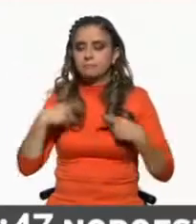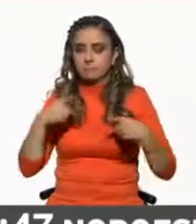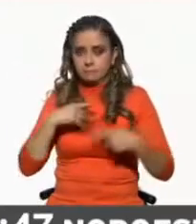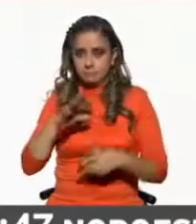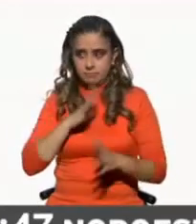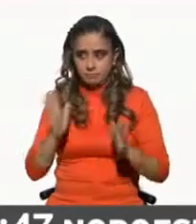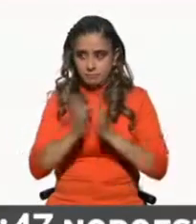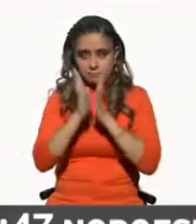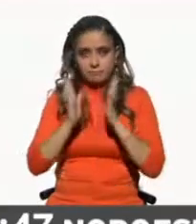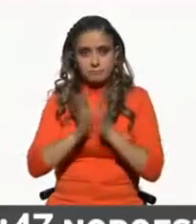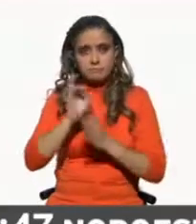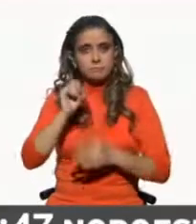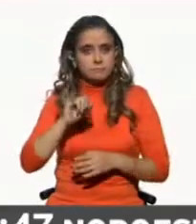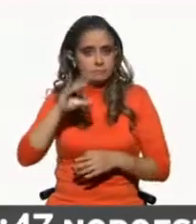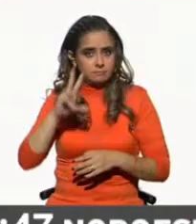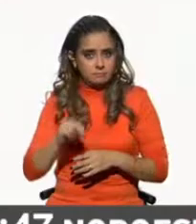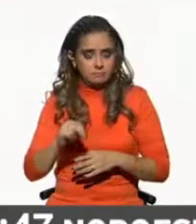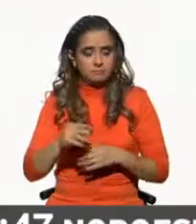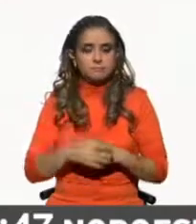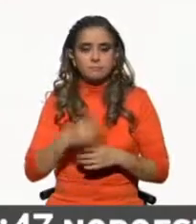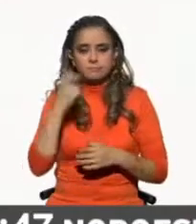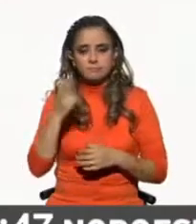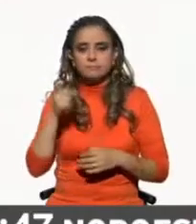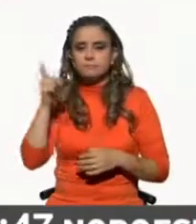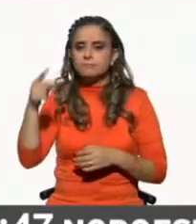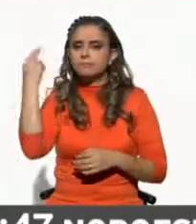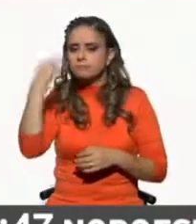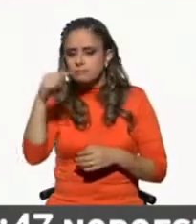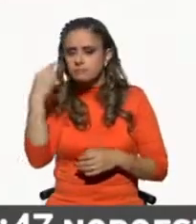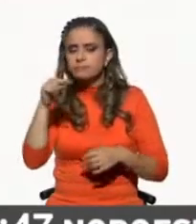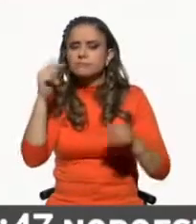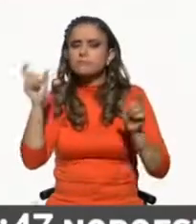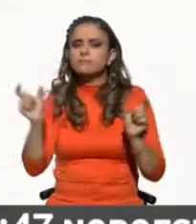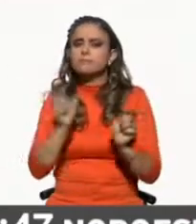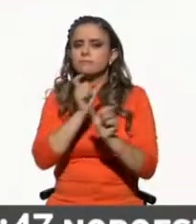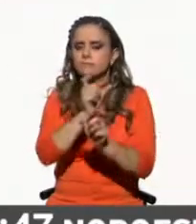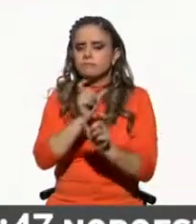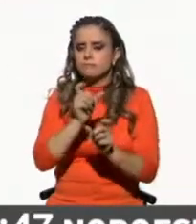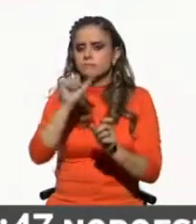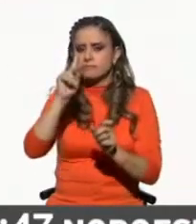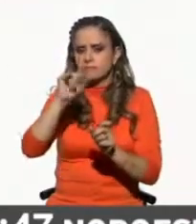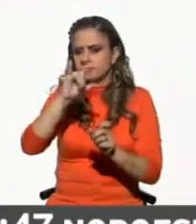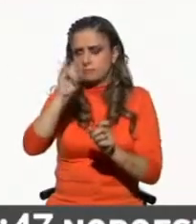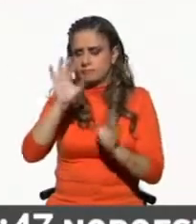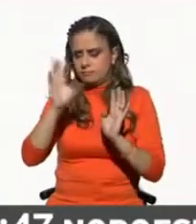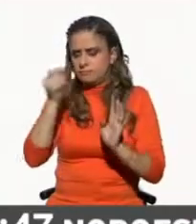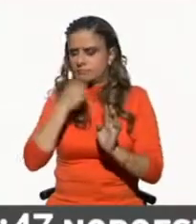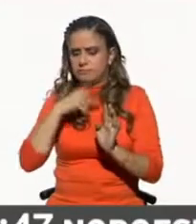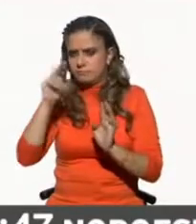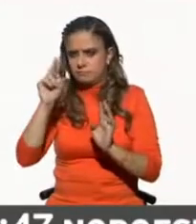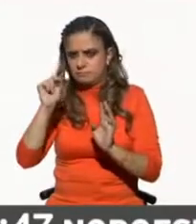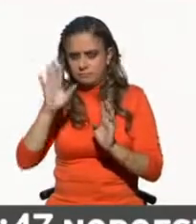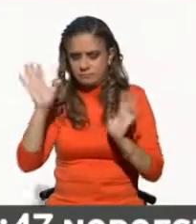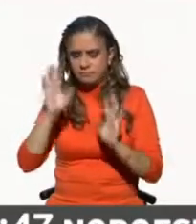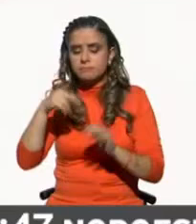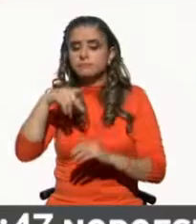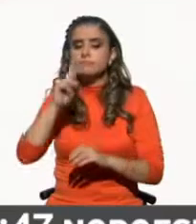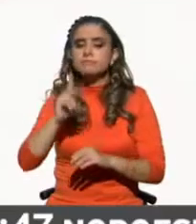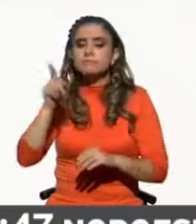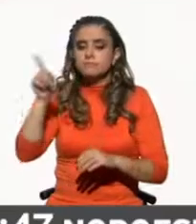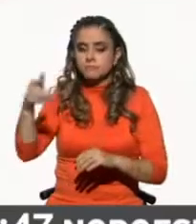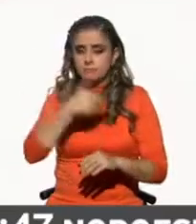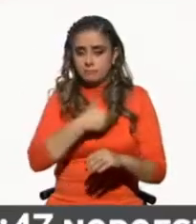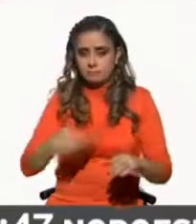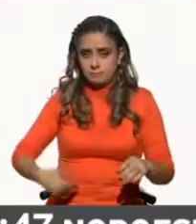gente. Sí, podré decirme el nombre y el apellido del presidente de México. Puede que a mucha gente se le haga muy